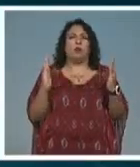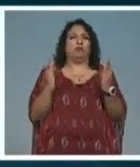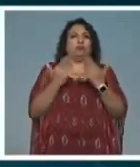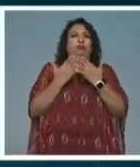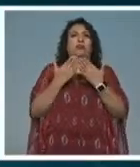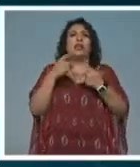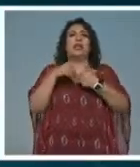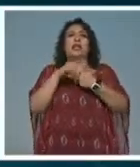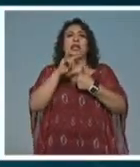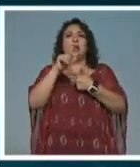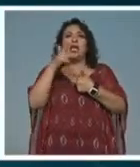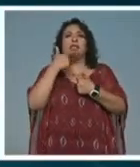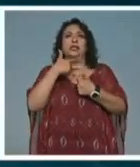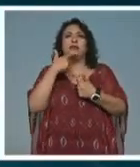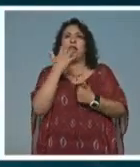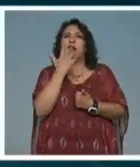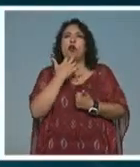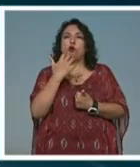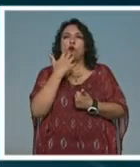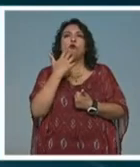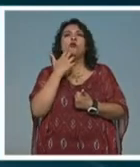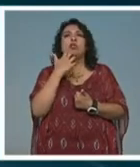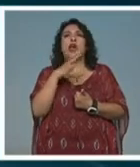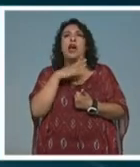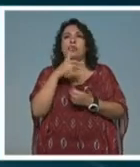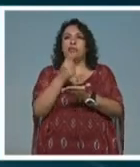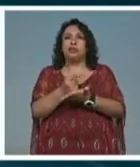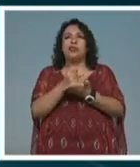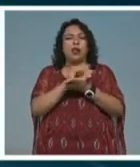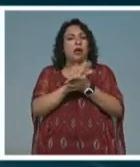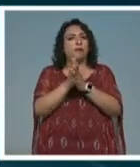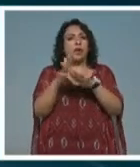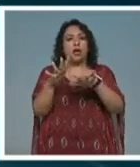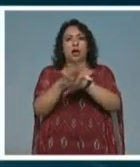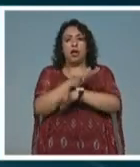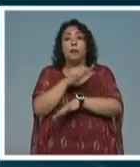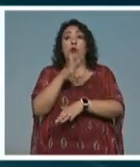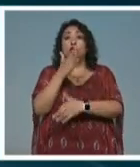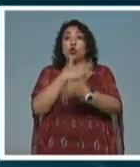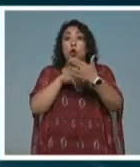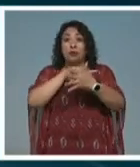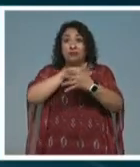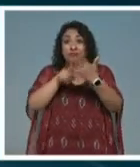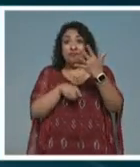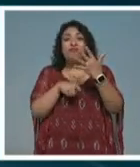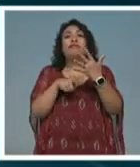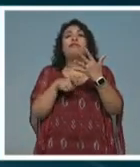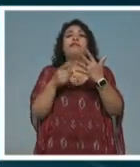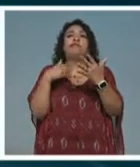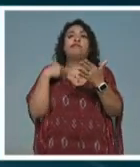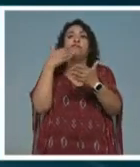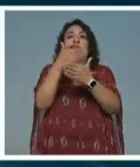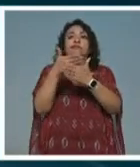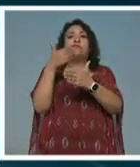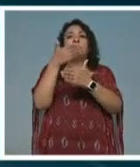Lea es una lesbiana judía que ha sido sometida a terapias de conversión. Todos ellos eran clientes frecuentes del bar Stonewall